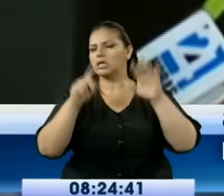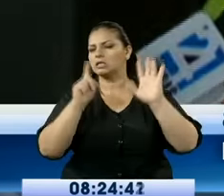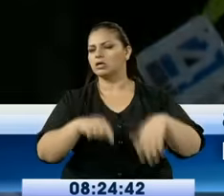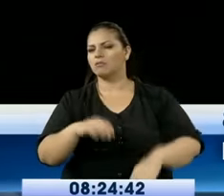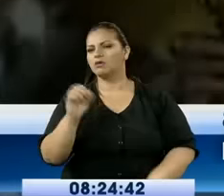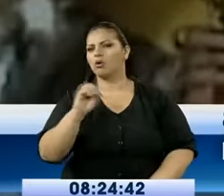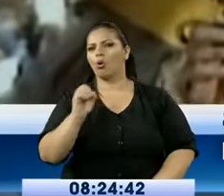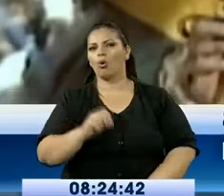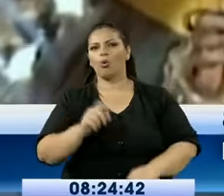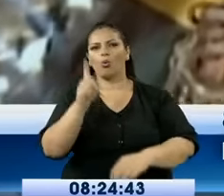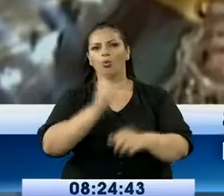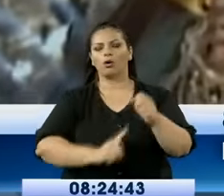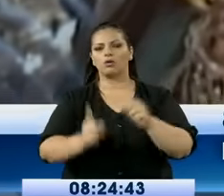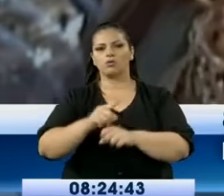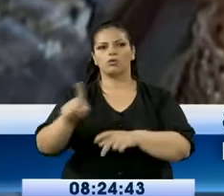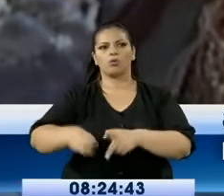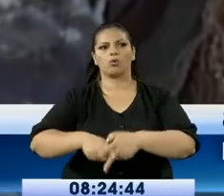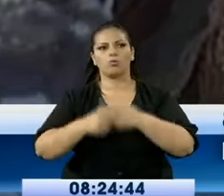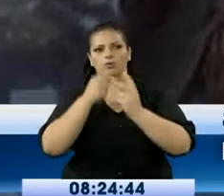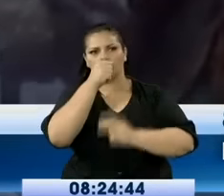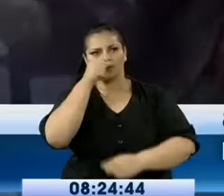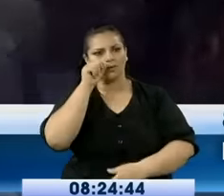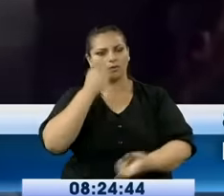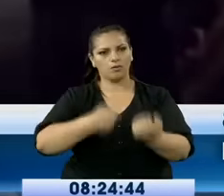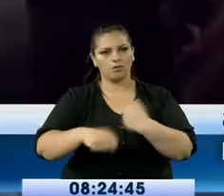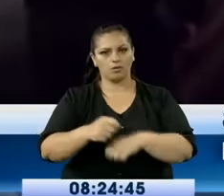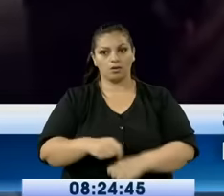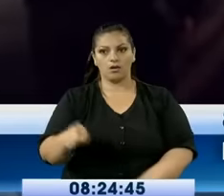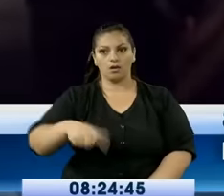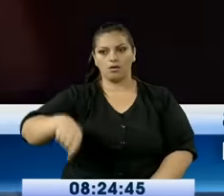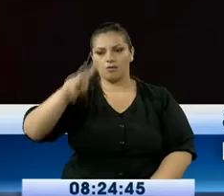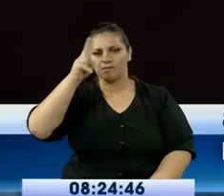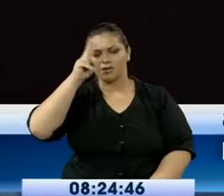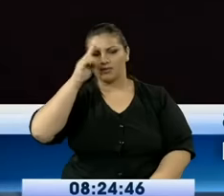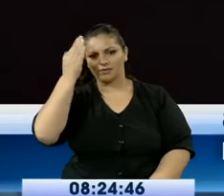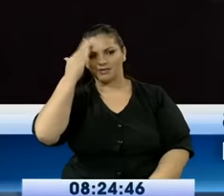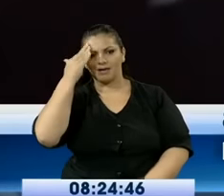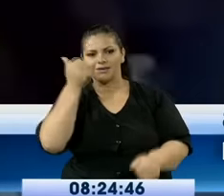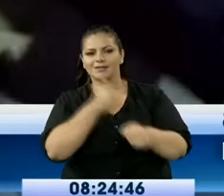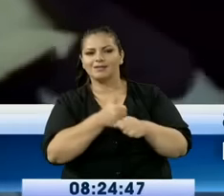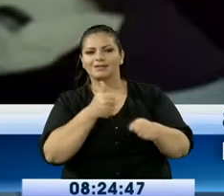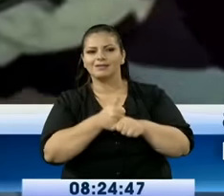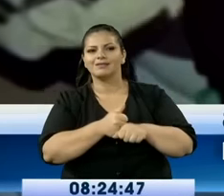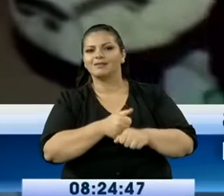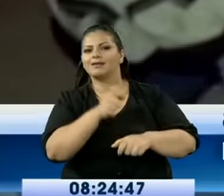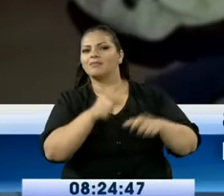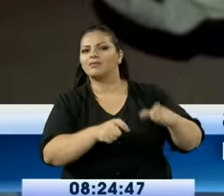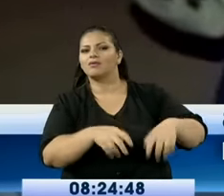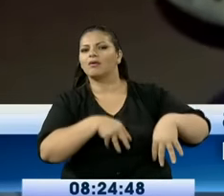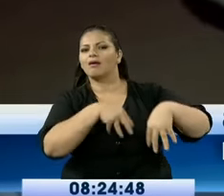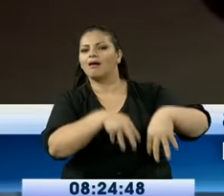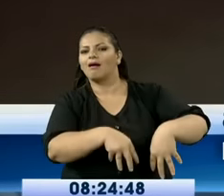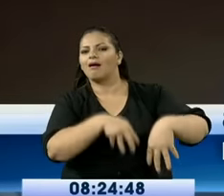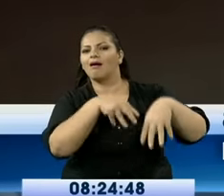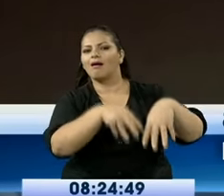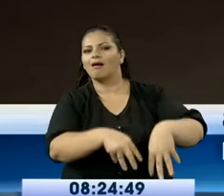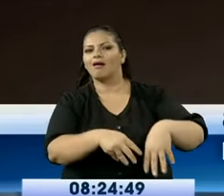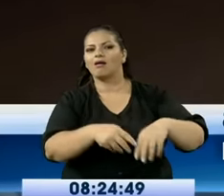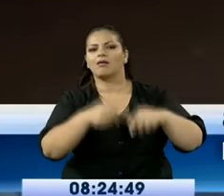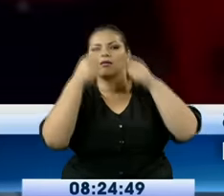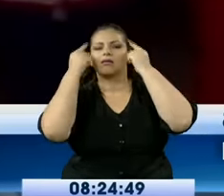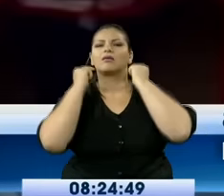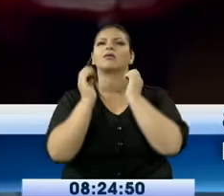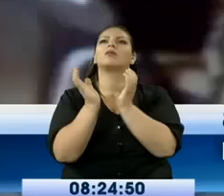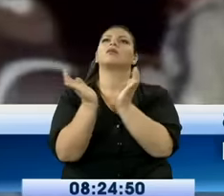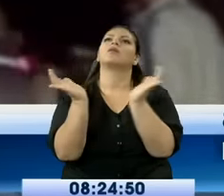año. Según los seguimientos, se movían por las calles del Quinche, incluso llegaban hasta Checa y aprovechando la romería programada para este fin de